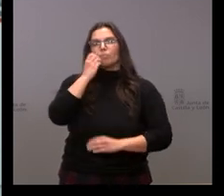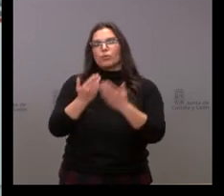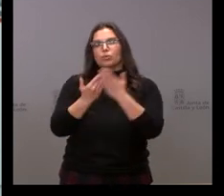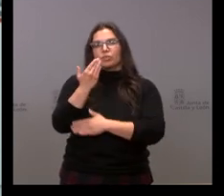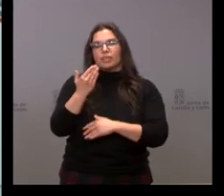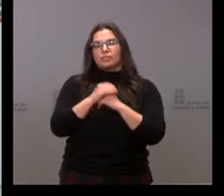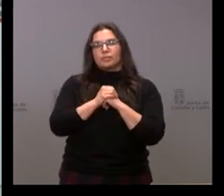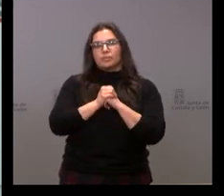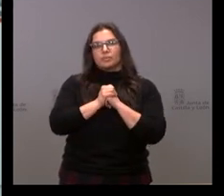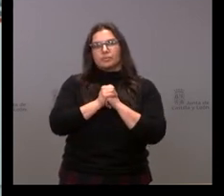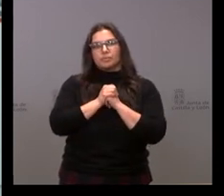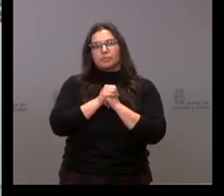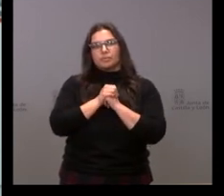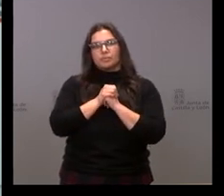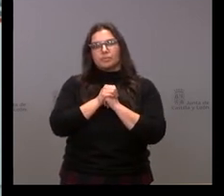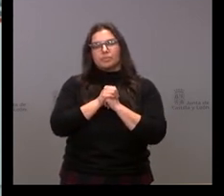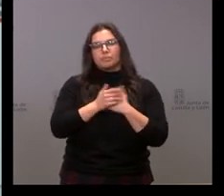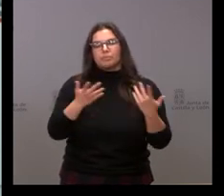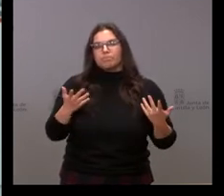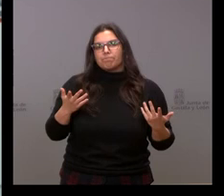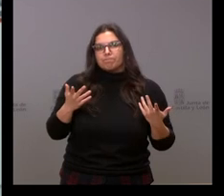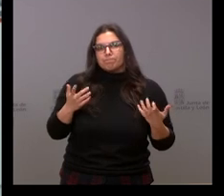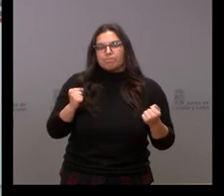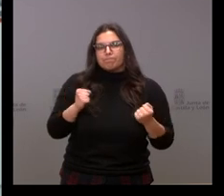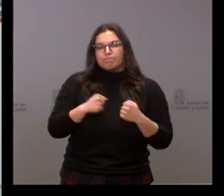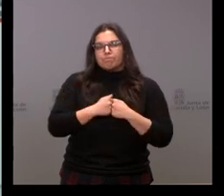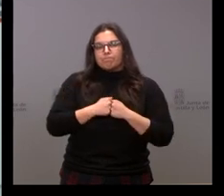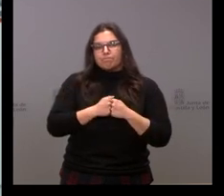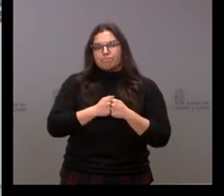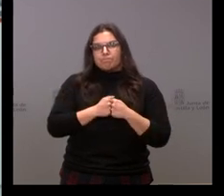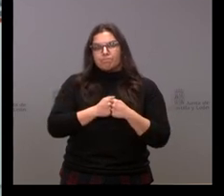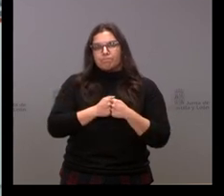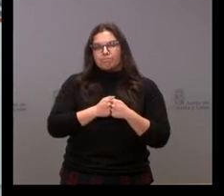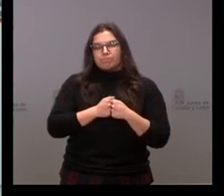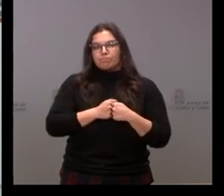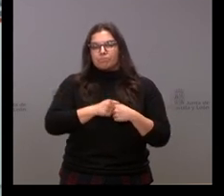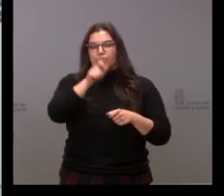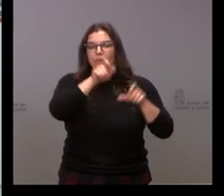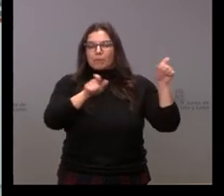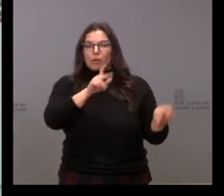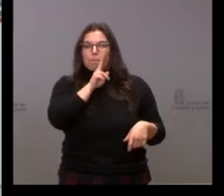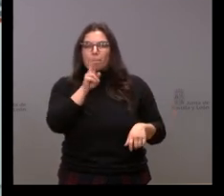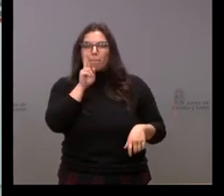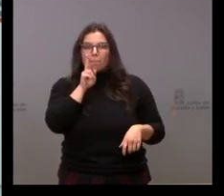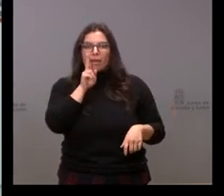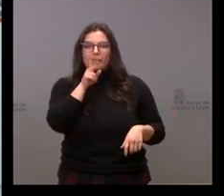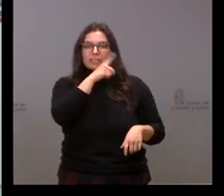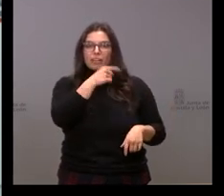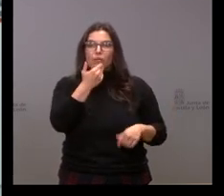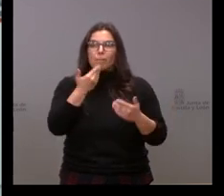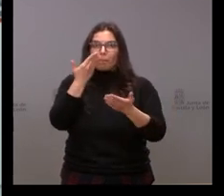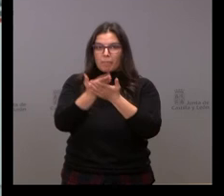alejandro y que les diría a las madres que están pidiendo pediatras en